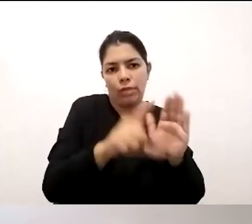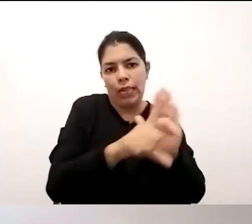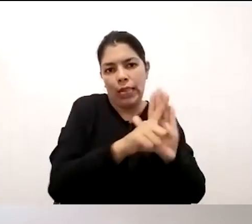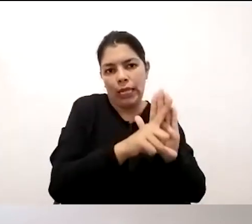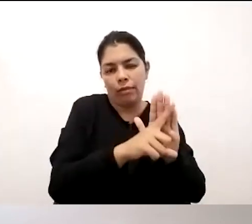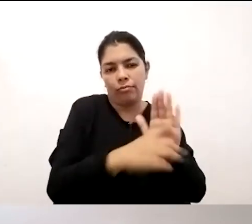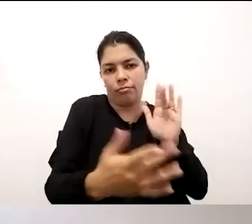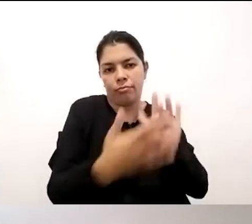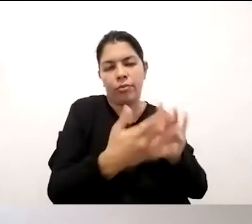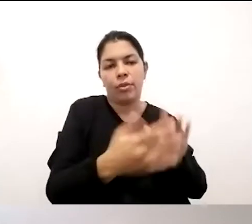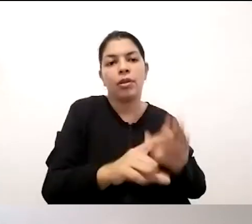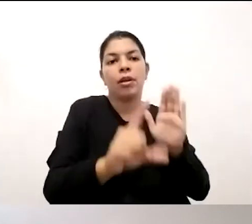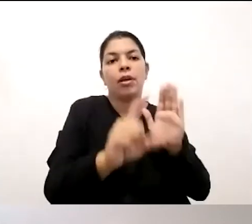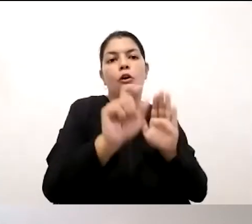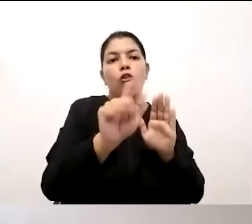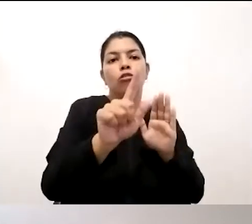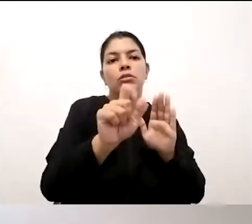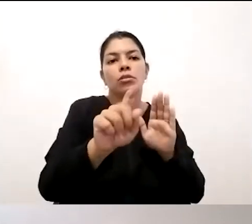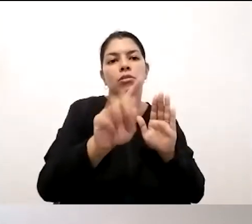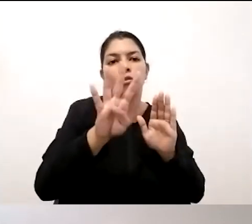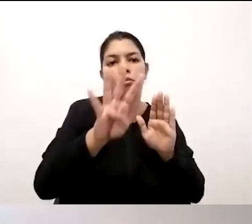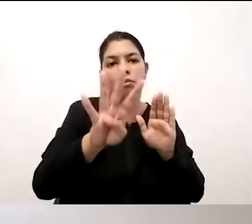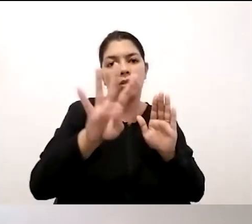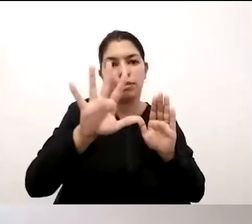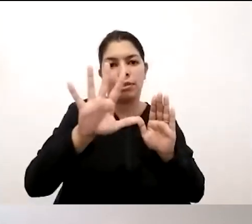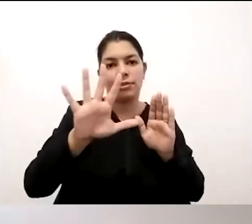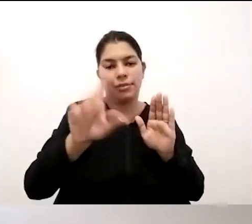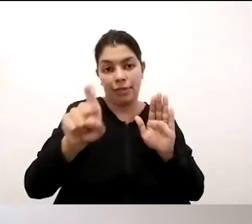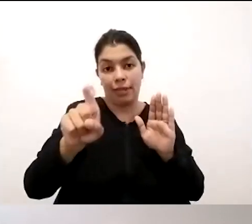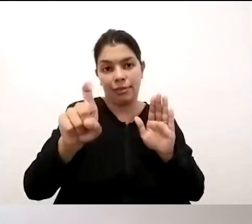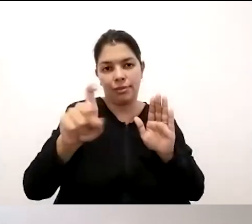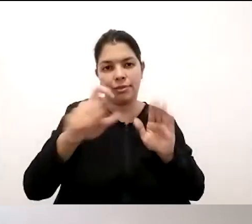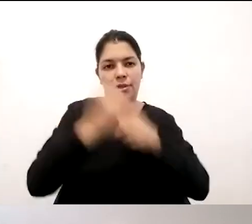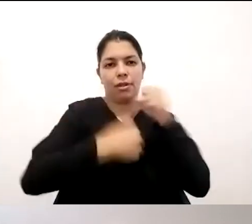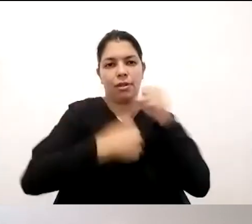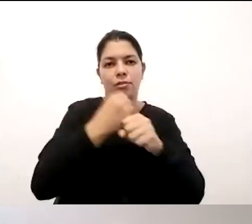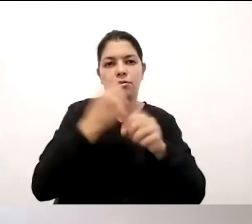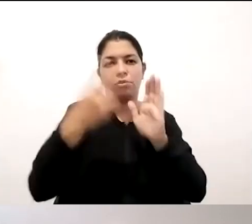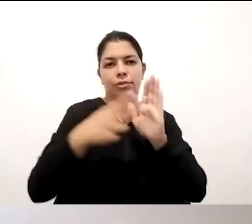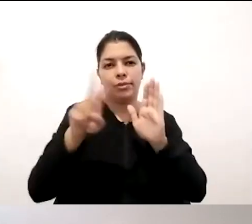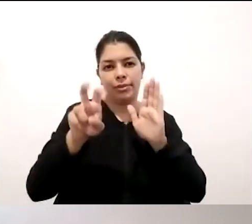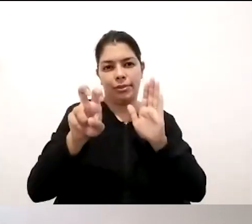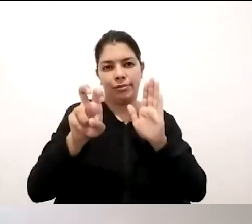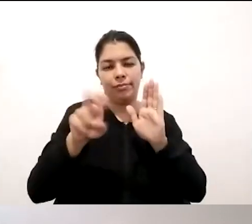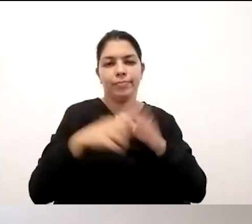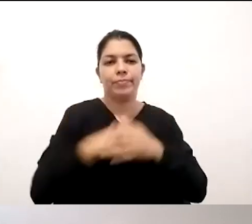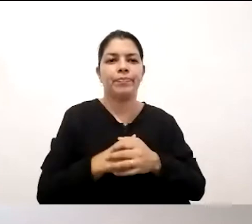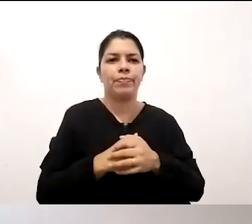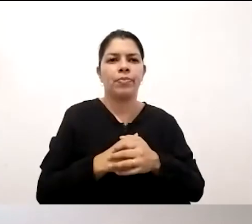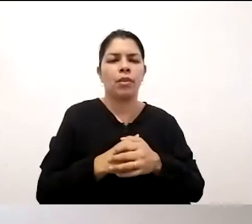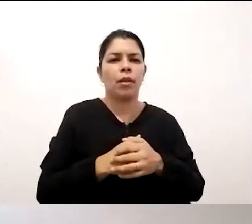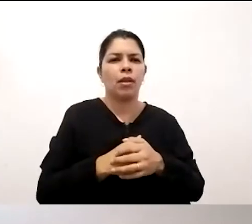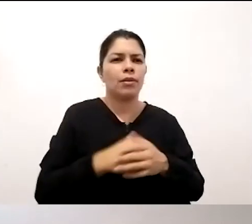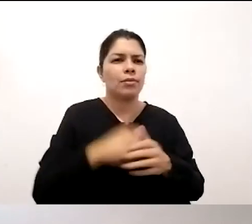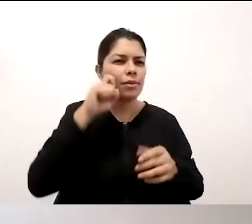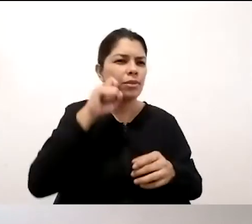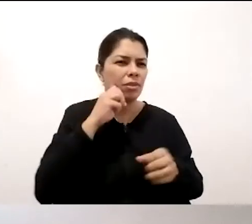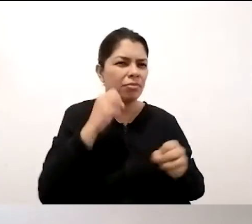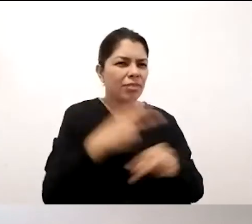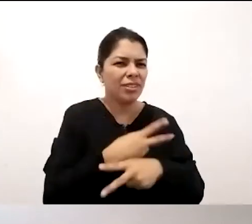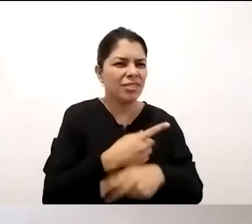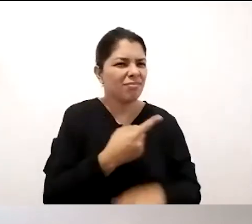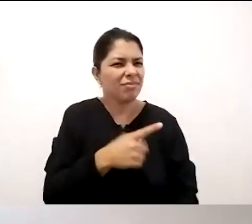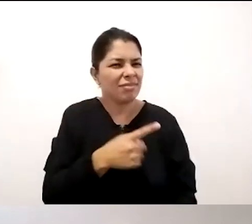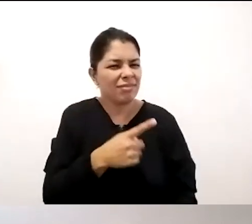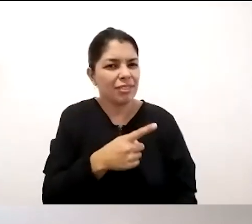Ley 1146 del 2007. ¿Sí? ¿Qué significa la violencia sexual? Resulta que para nuestro